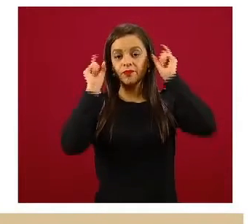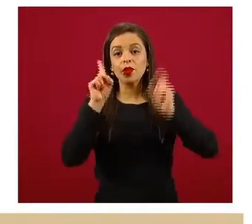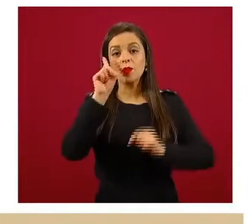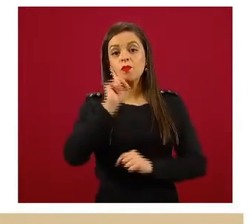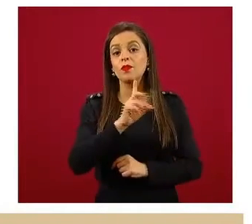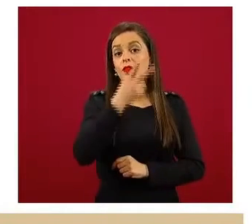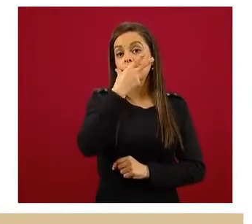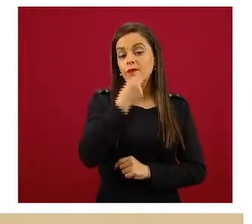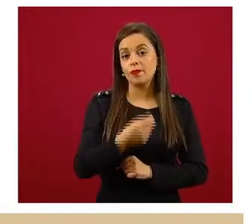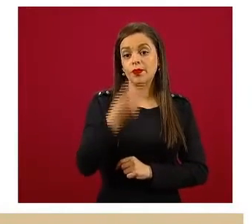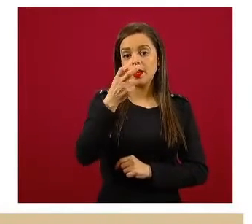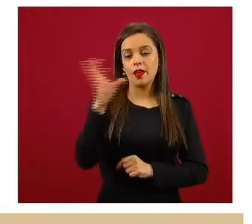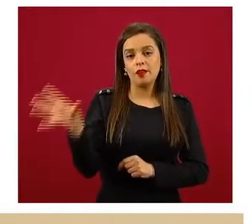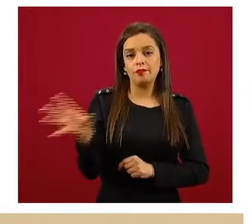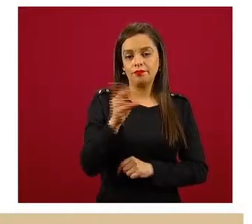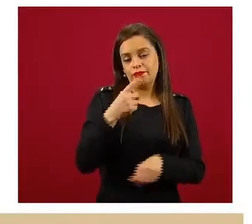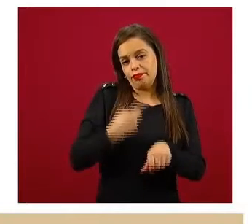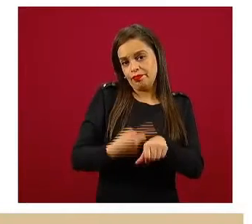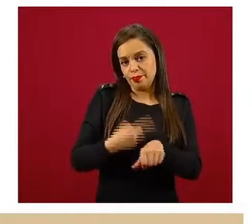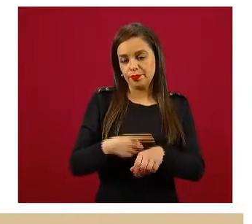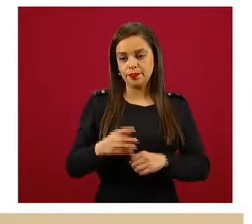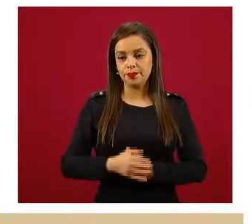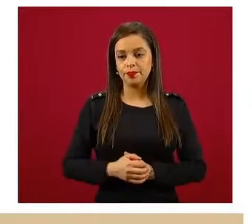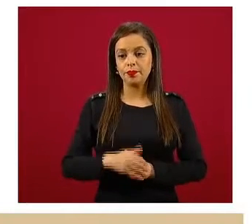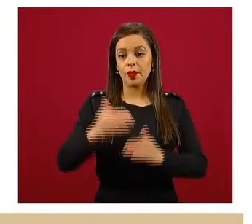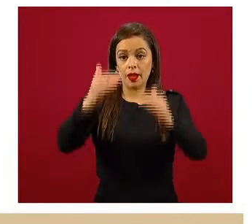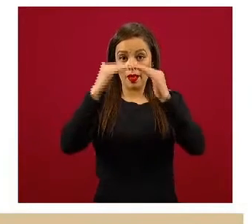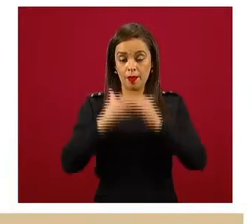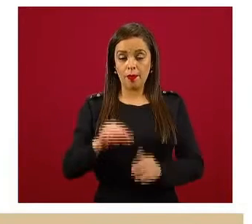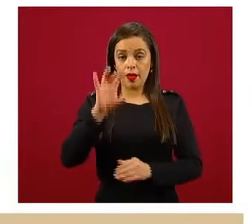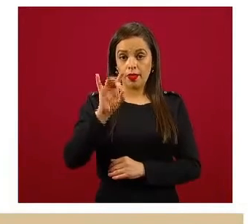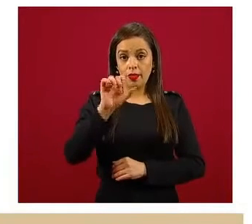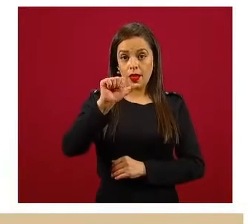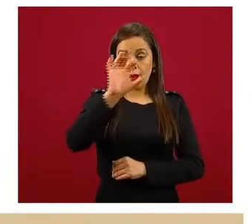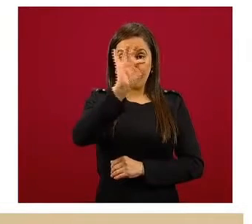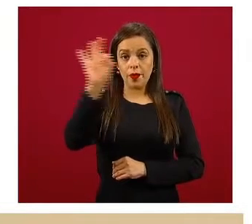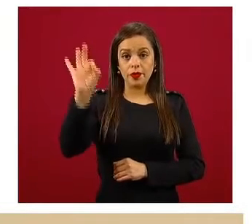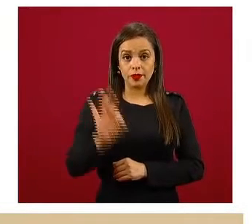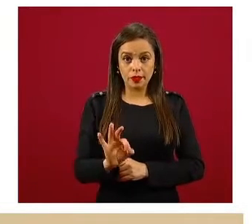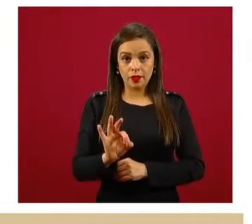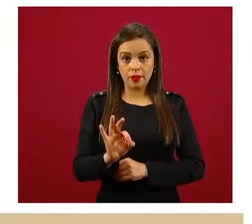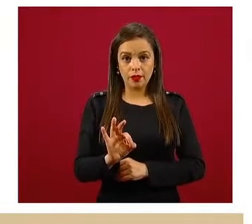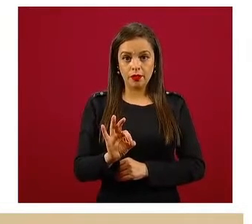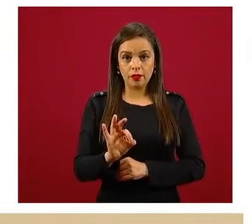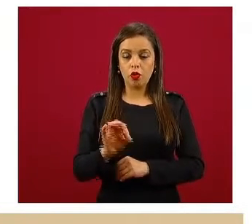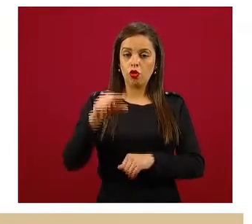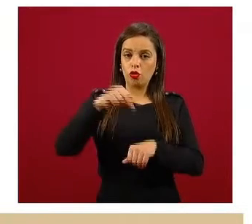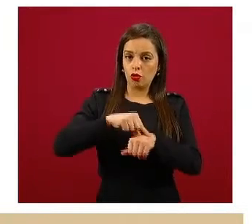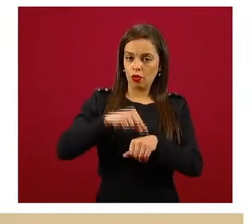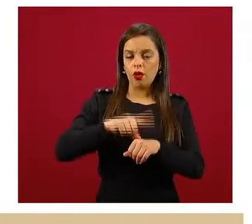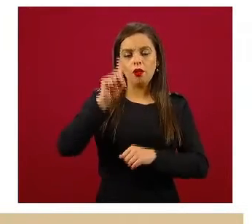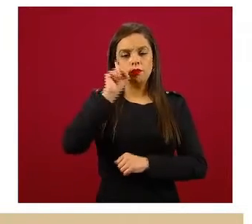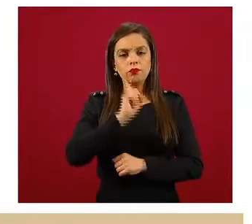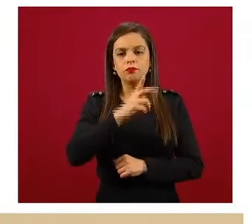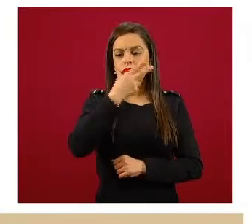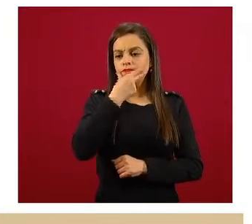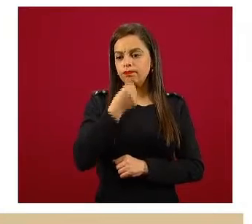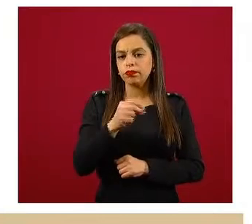que enfermaron. Enseguida, con un 36%, seguirían las médicas y médicos que en su momento